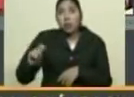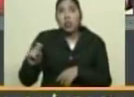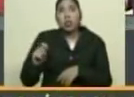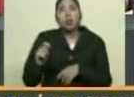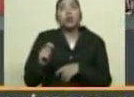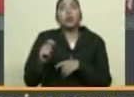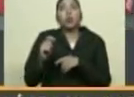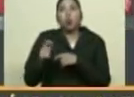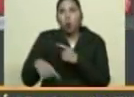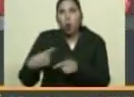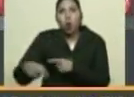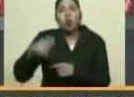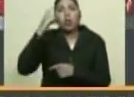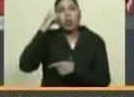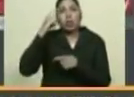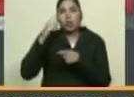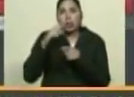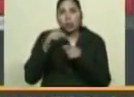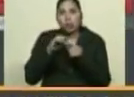Era Carrizales el comandante aquí.